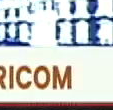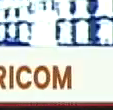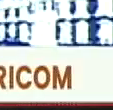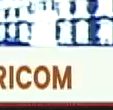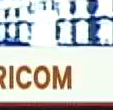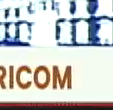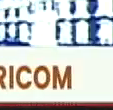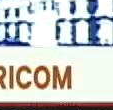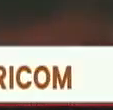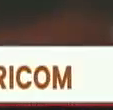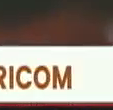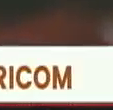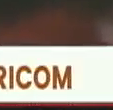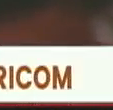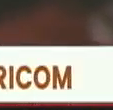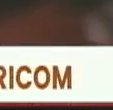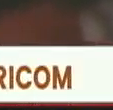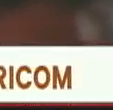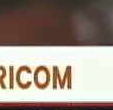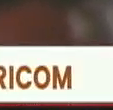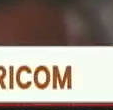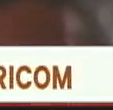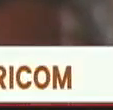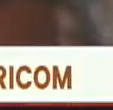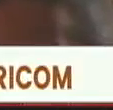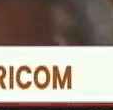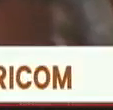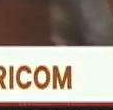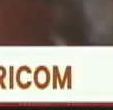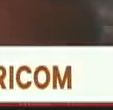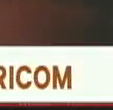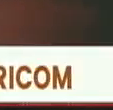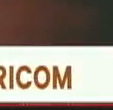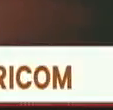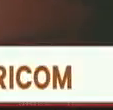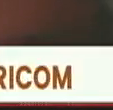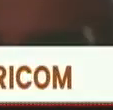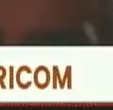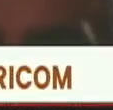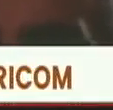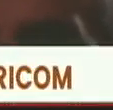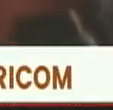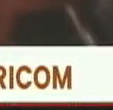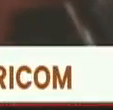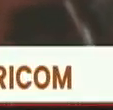el hogar no es solo un espacio físico no es un lugar físico